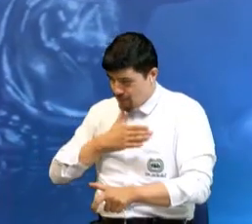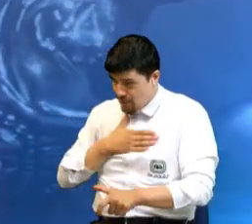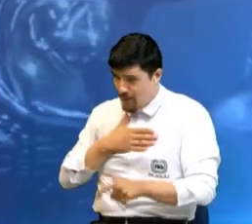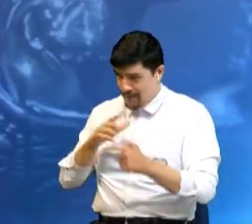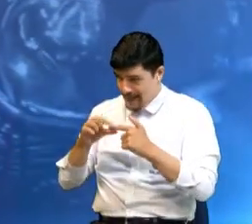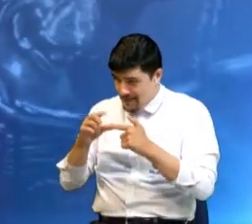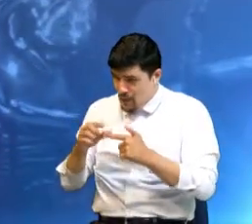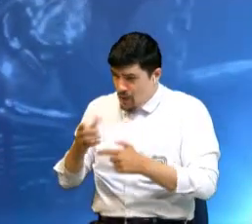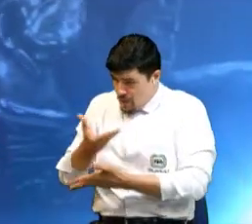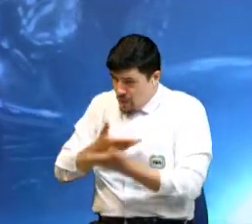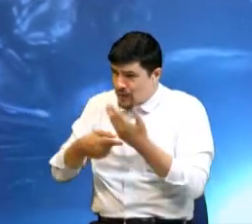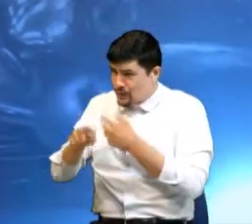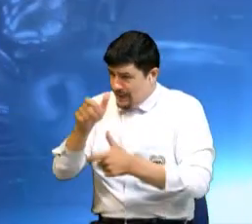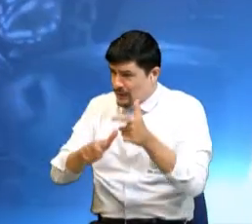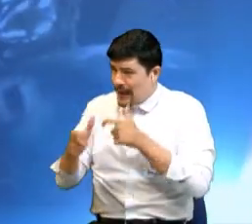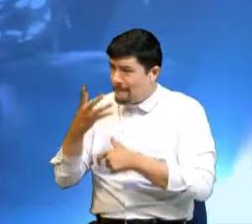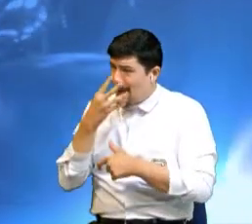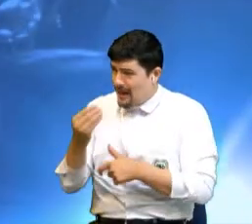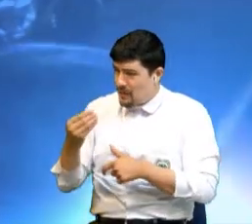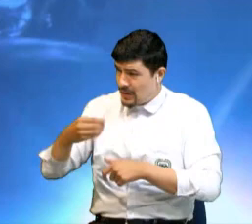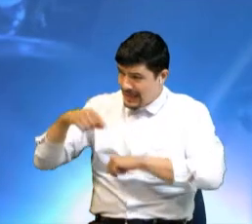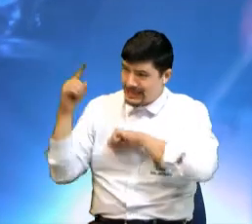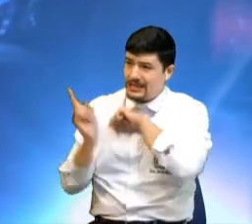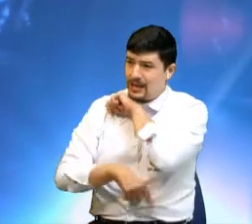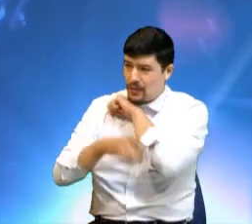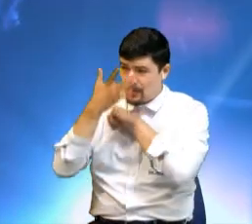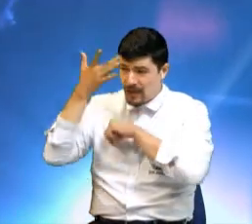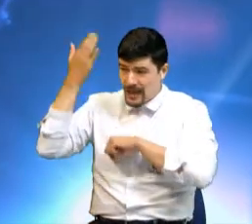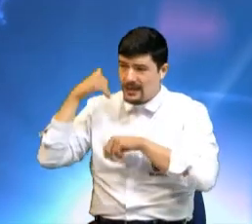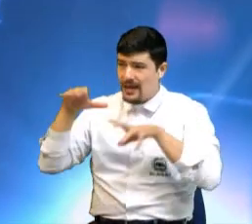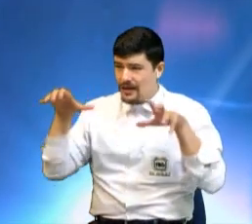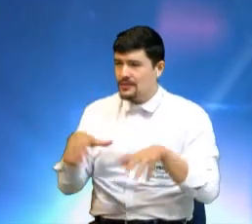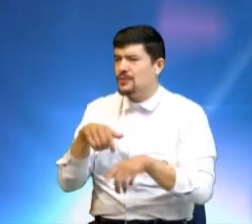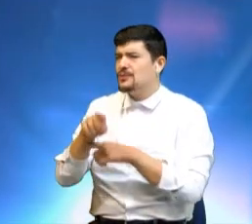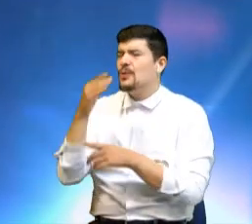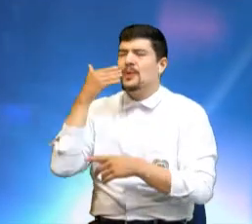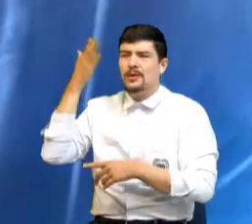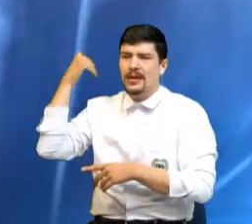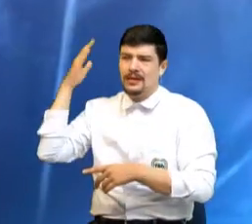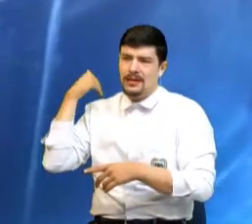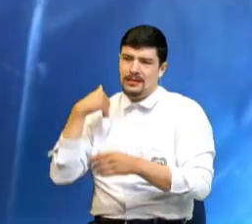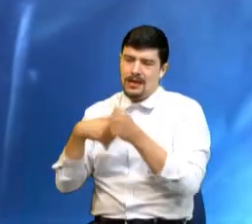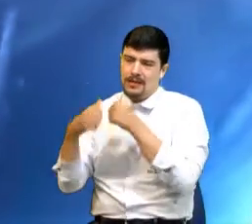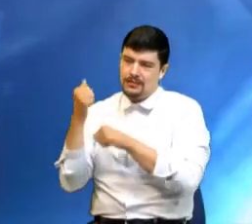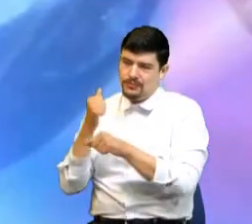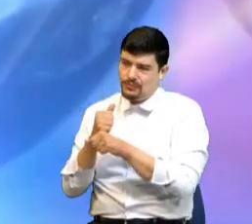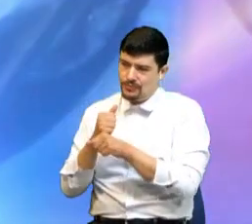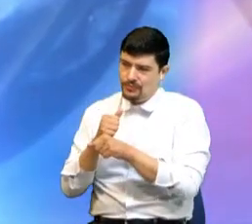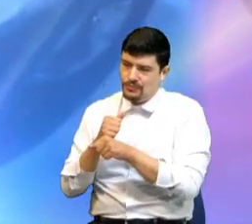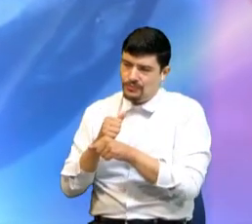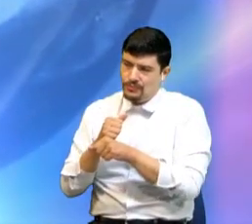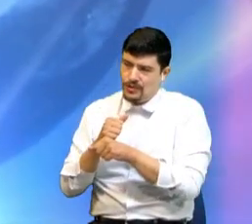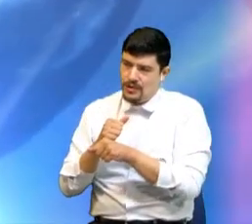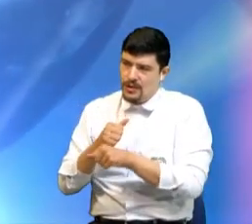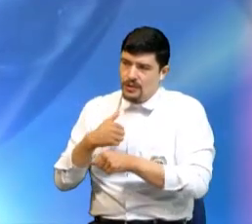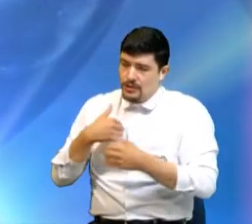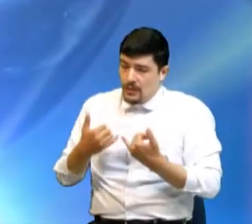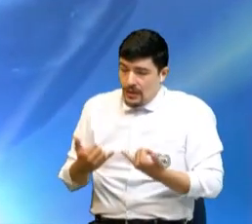tener su castigo por esos actos, por lo que fueron hace un buen tiempo,